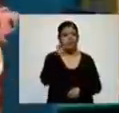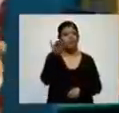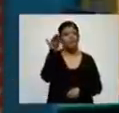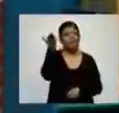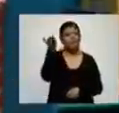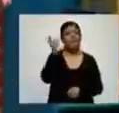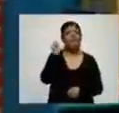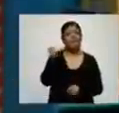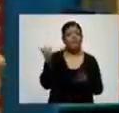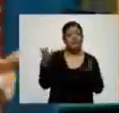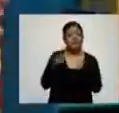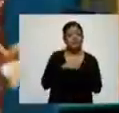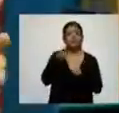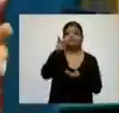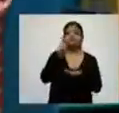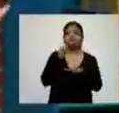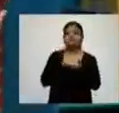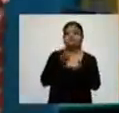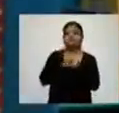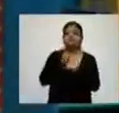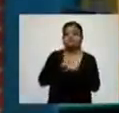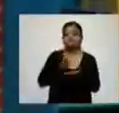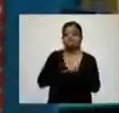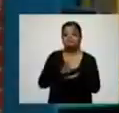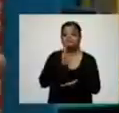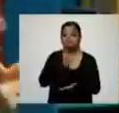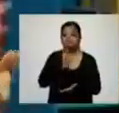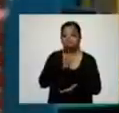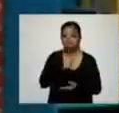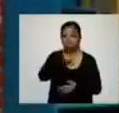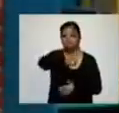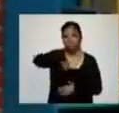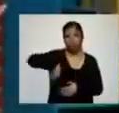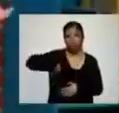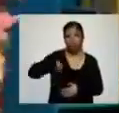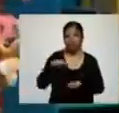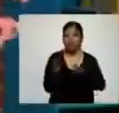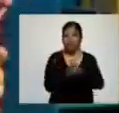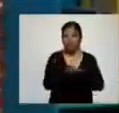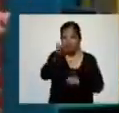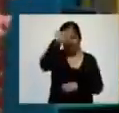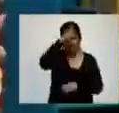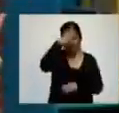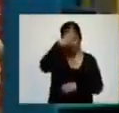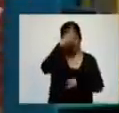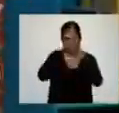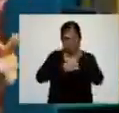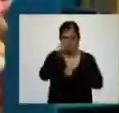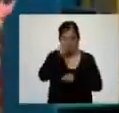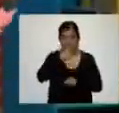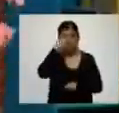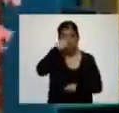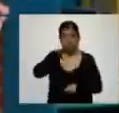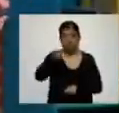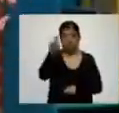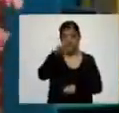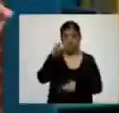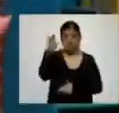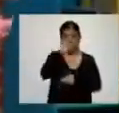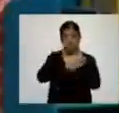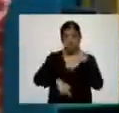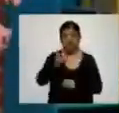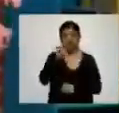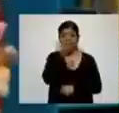acompaña que apunte tus respuestas y guarda tus trabajos en tu carpeta de experiencias para que cuando volvamos